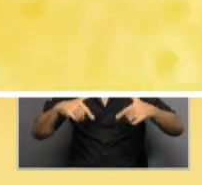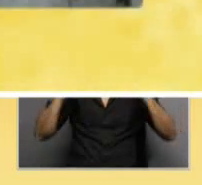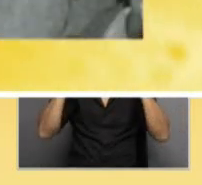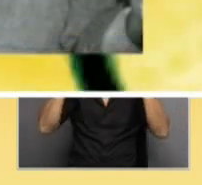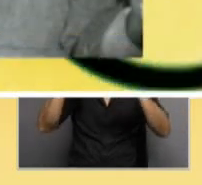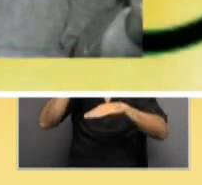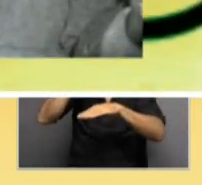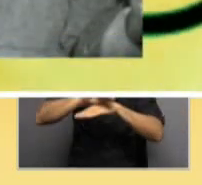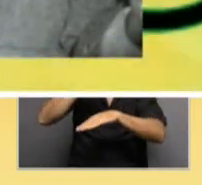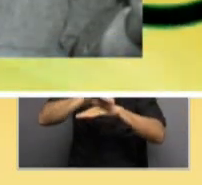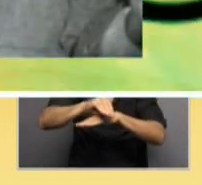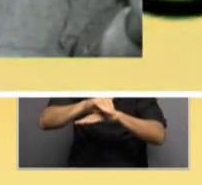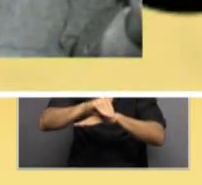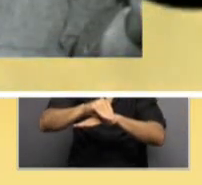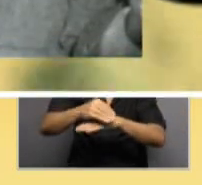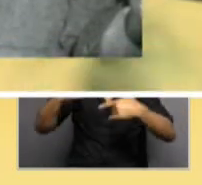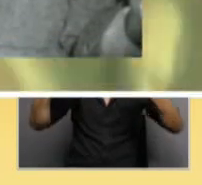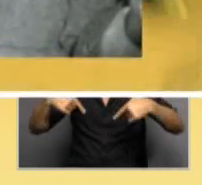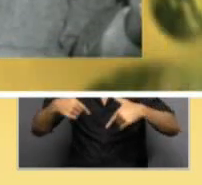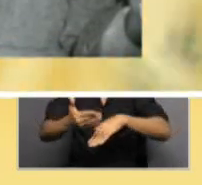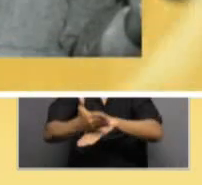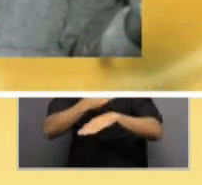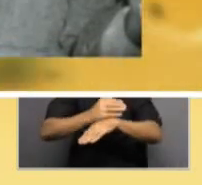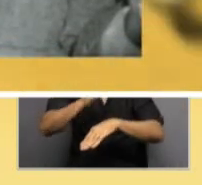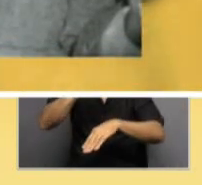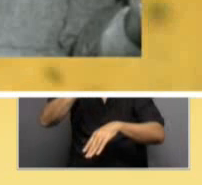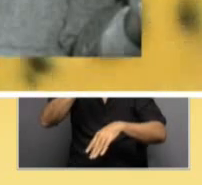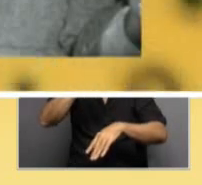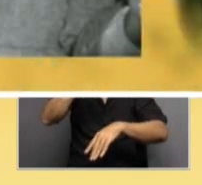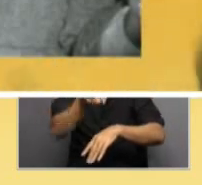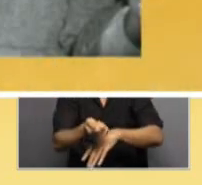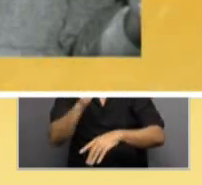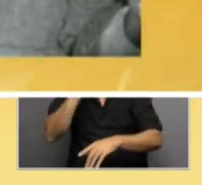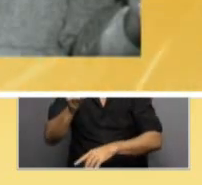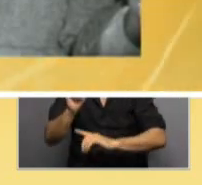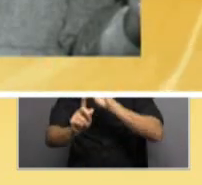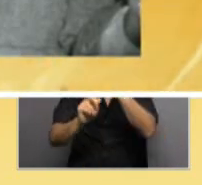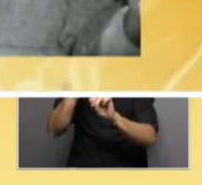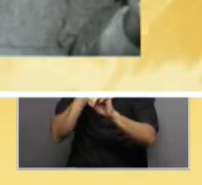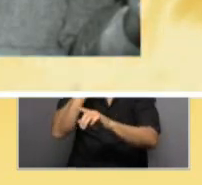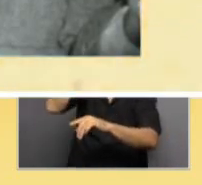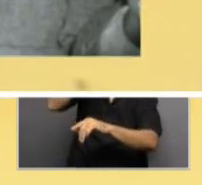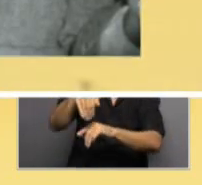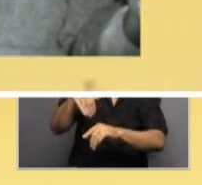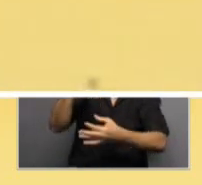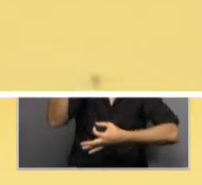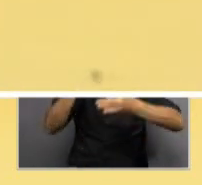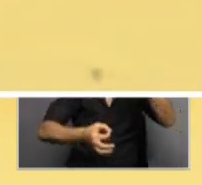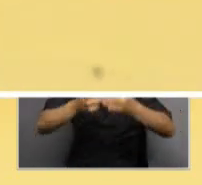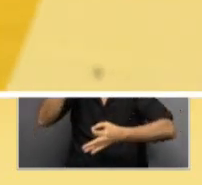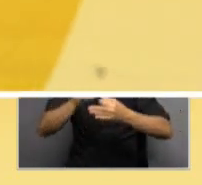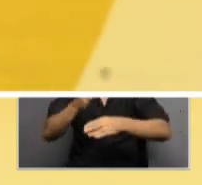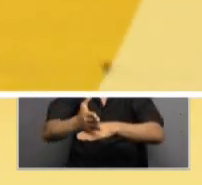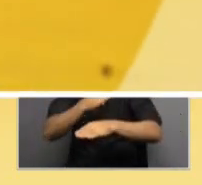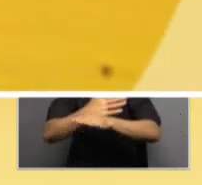educación y cultura y administrar a la autora de la recta y la universidad de la república del contador estamos lista y tienen